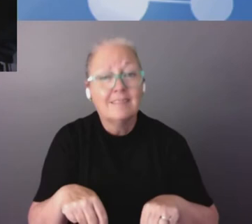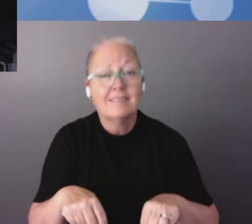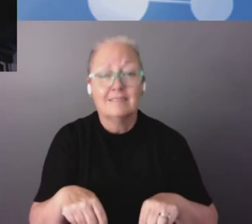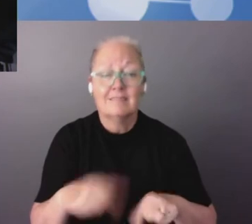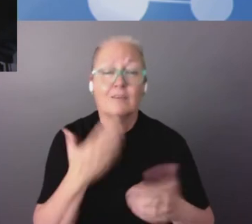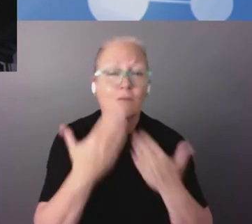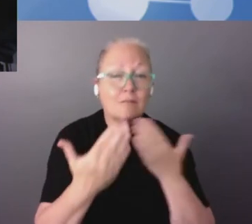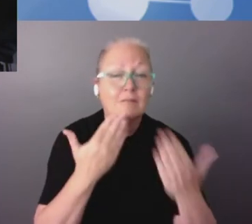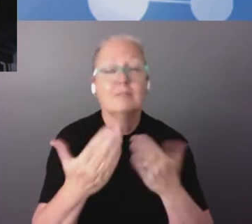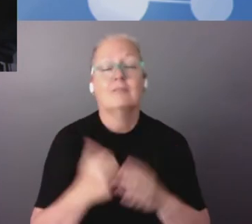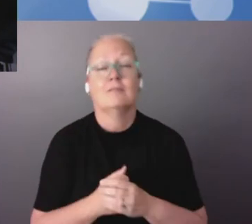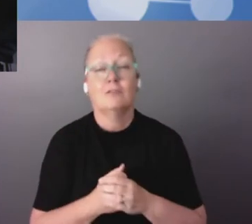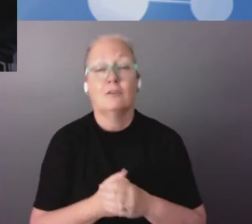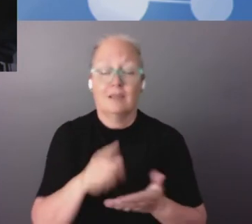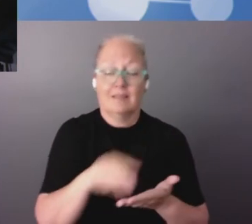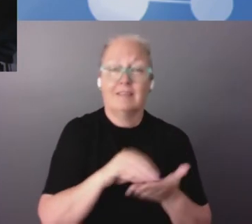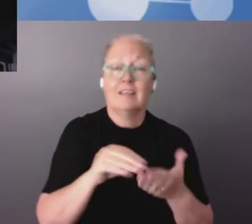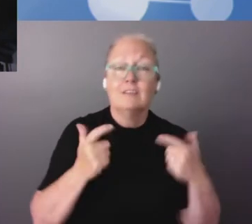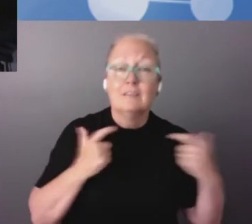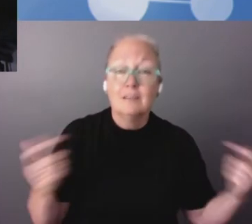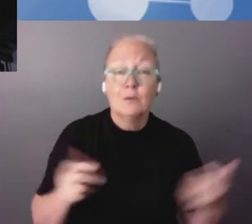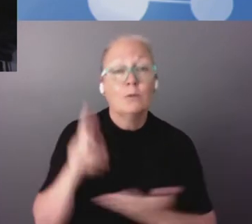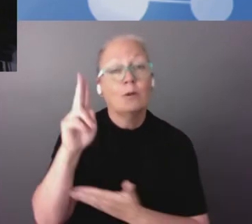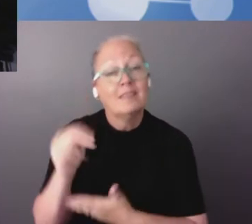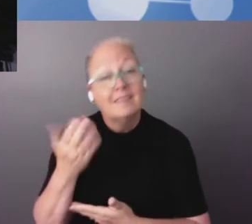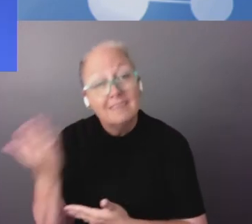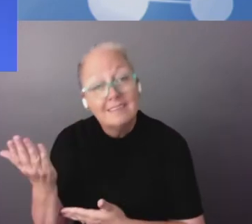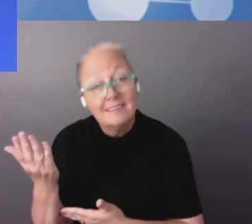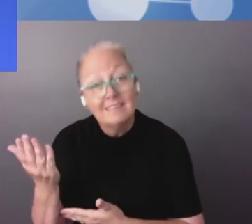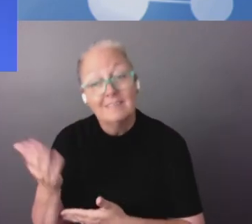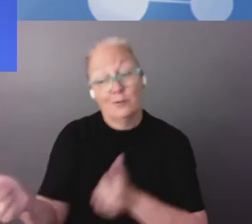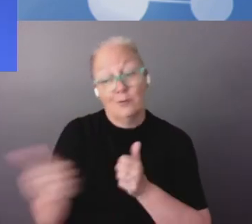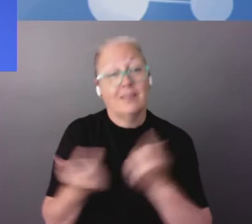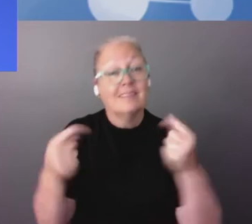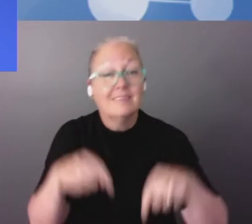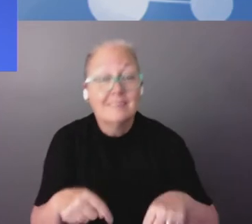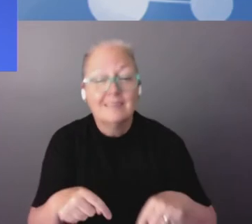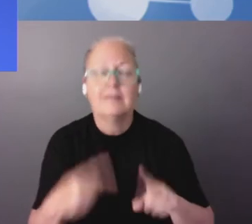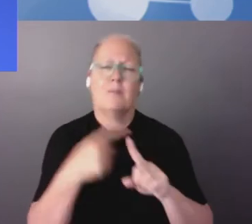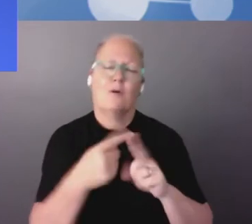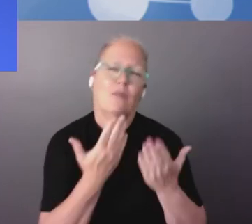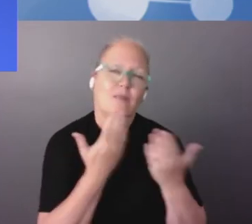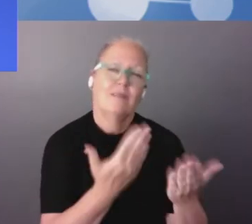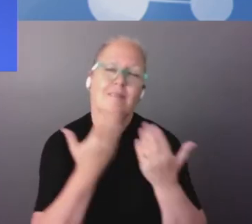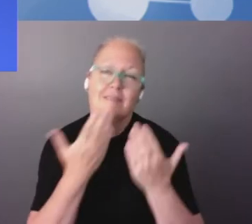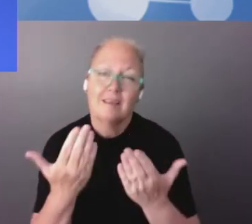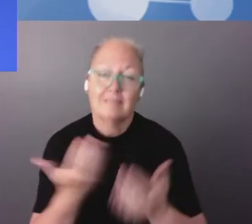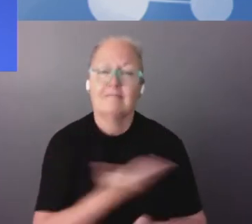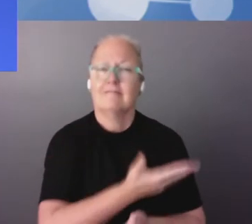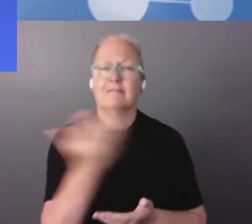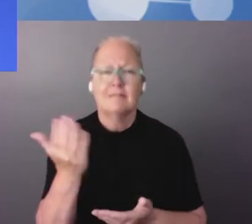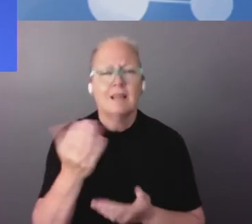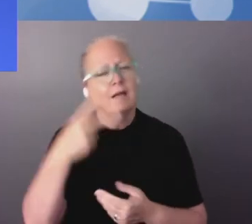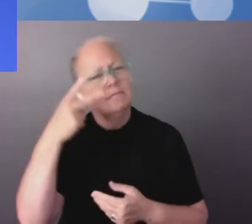adjunto, que está aquí presente con nosotros. Y agradezco a todos los participantes deseándoles